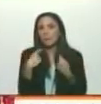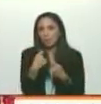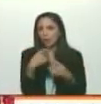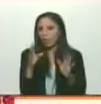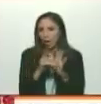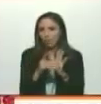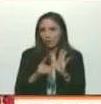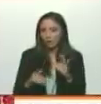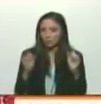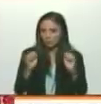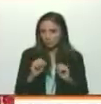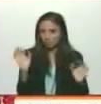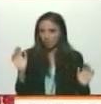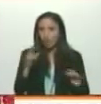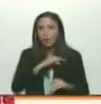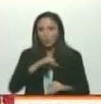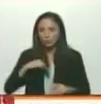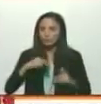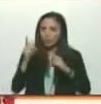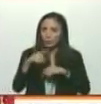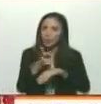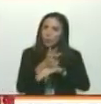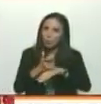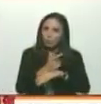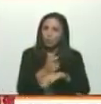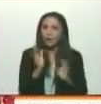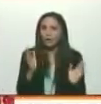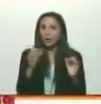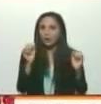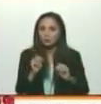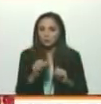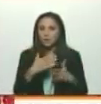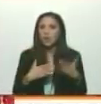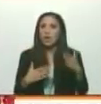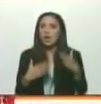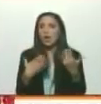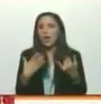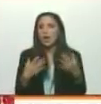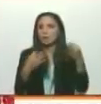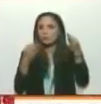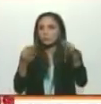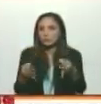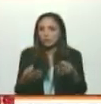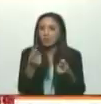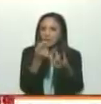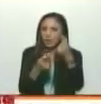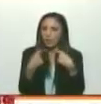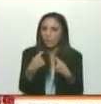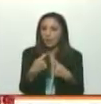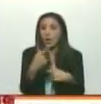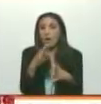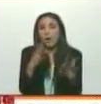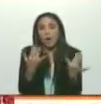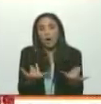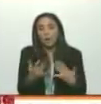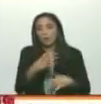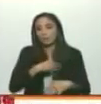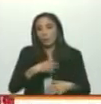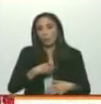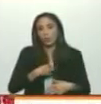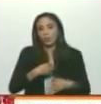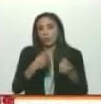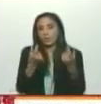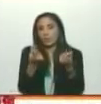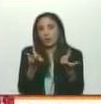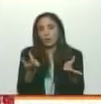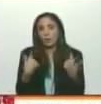derecho a pasar la oferta. Nosotros también, como gobierno, tenemos derecho a hacerle una contraoferta. Ahora, lo que no puede él ahora es negarse que el precio que lo va a